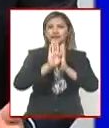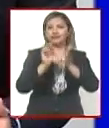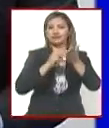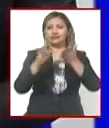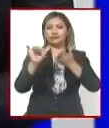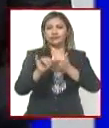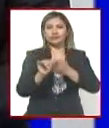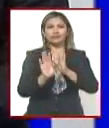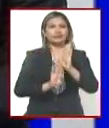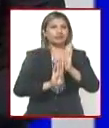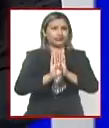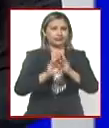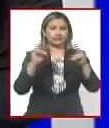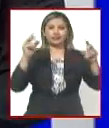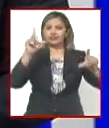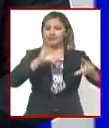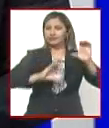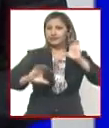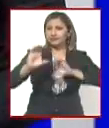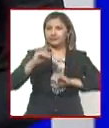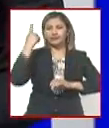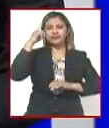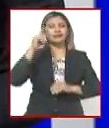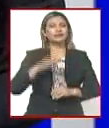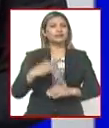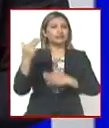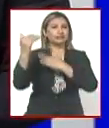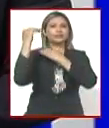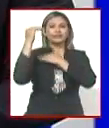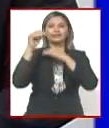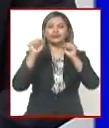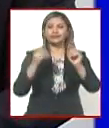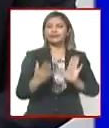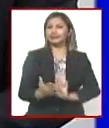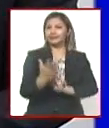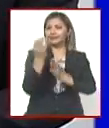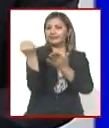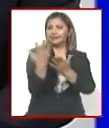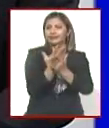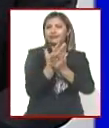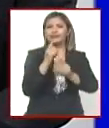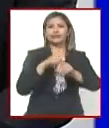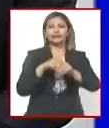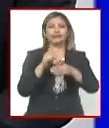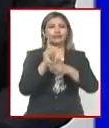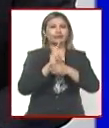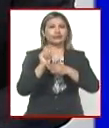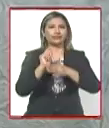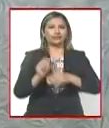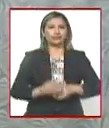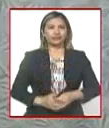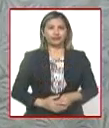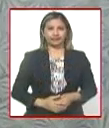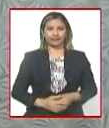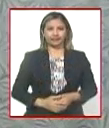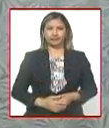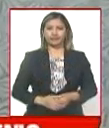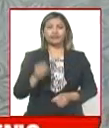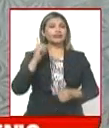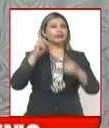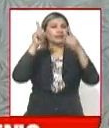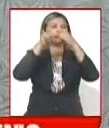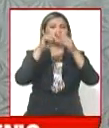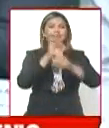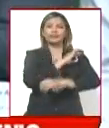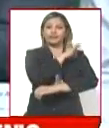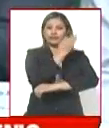de un proyecto de desarrollo científico. Justamente esto para que Santa Cruz pueda afrontar la nueva era tecnológica. El objetivo